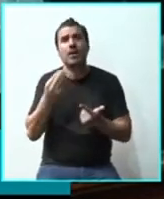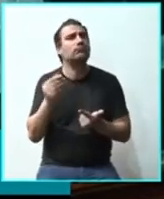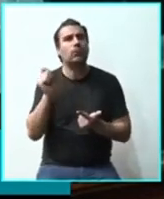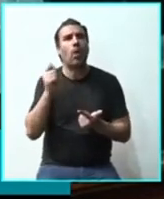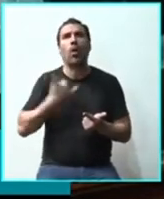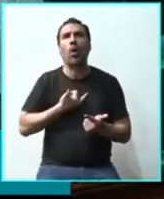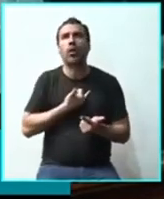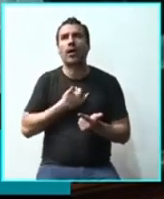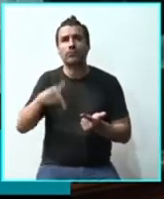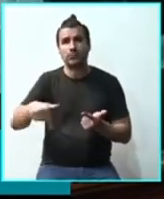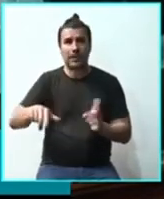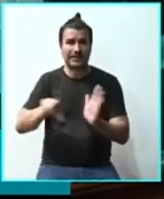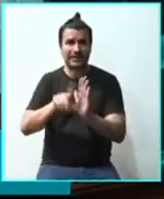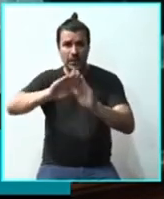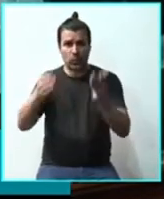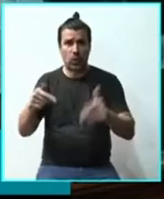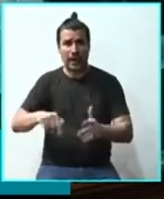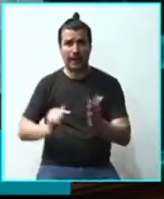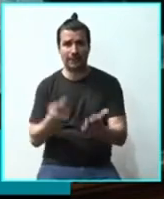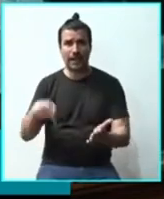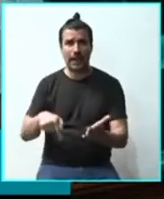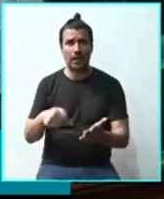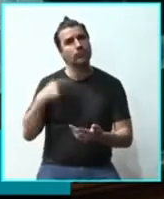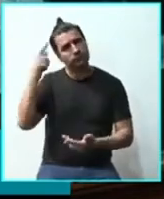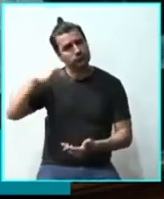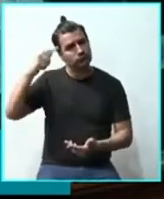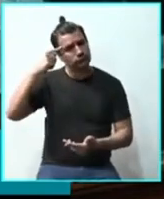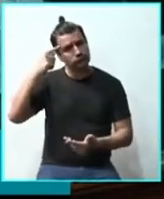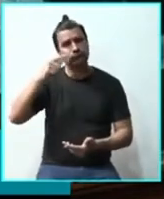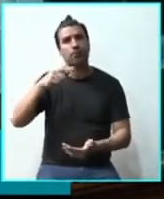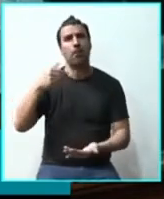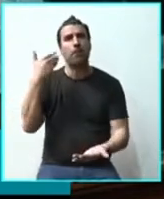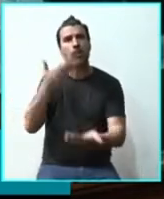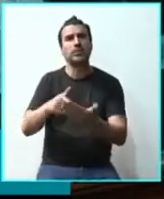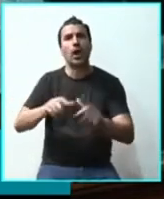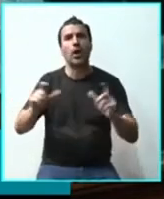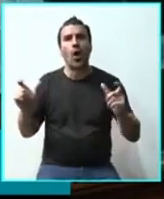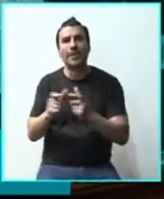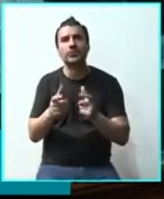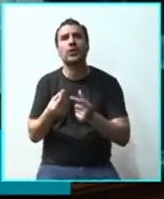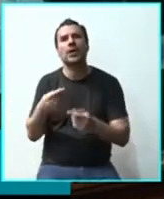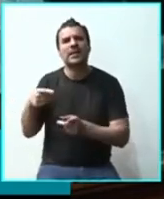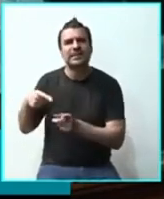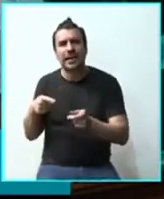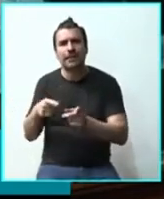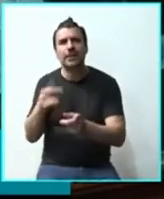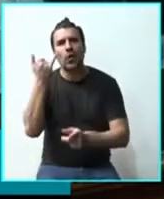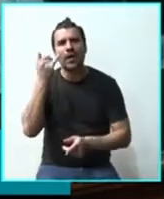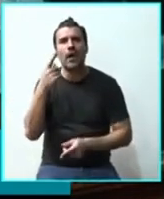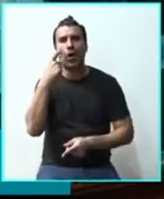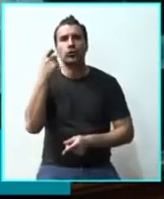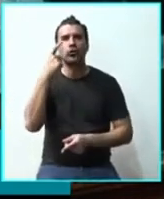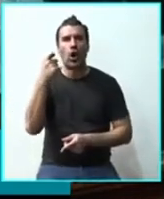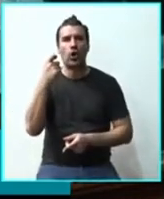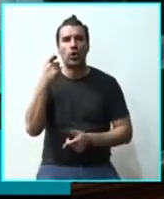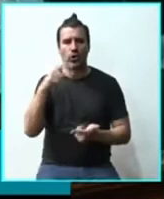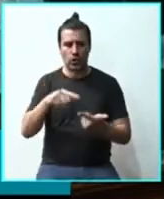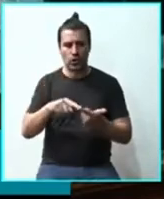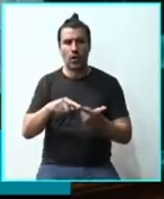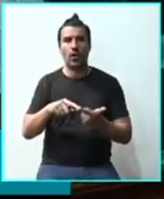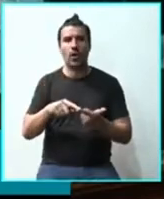Aires. Y por eso propusimos una comisión de seguimiento del sistema de videovigilancia, no solamente de reconocimiento